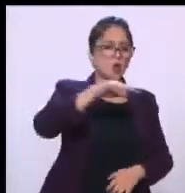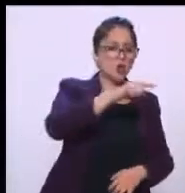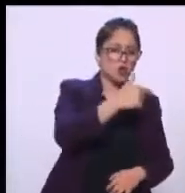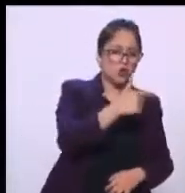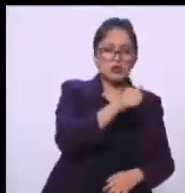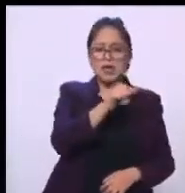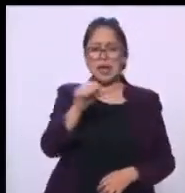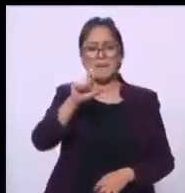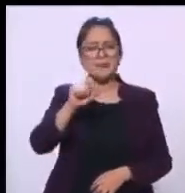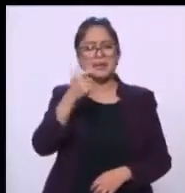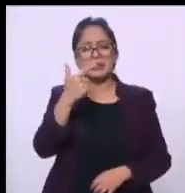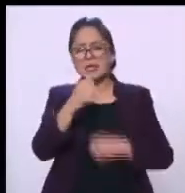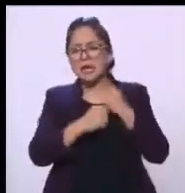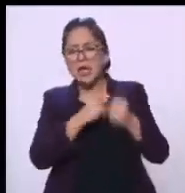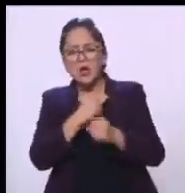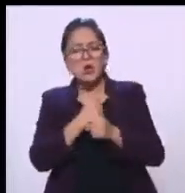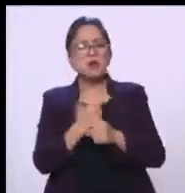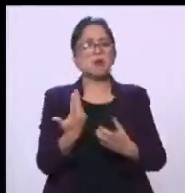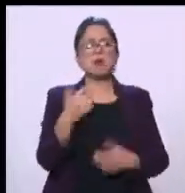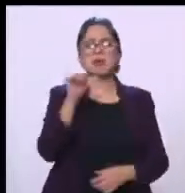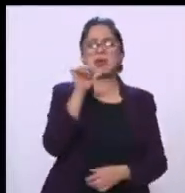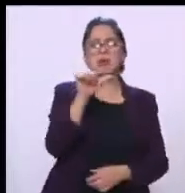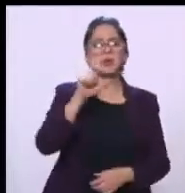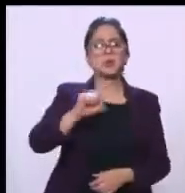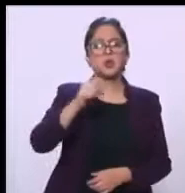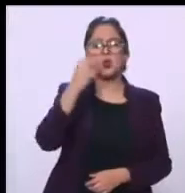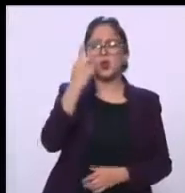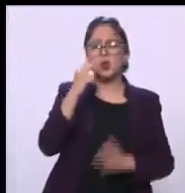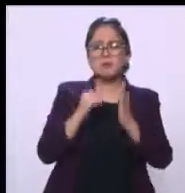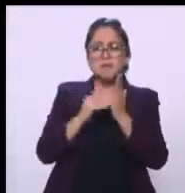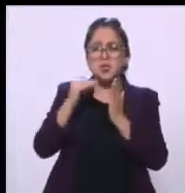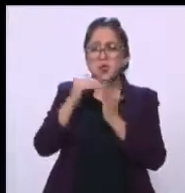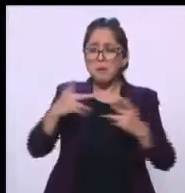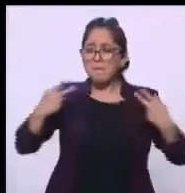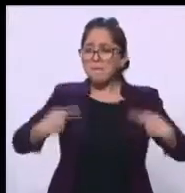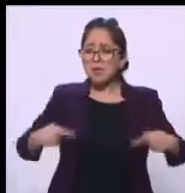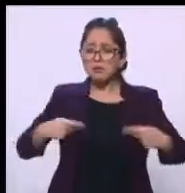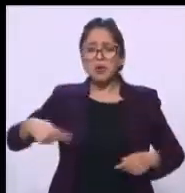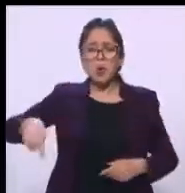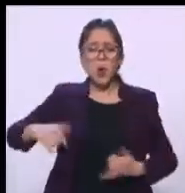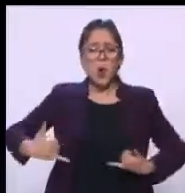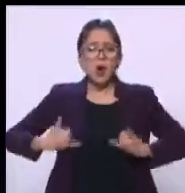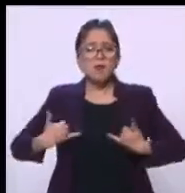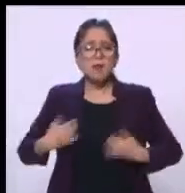años, 16.2 millones de jóvenes en situación de pobreza. Entonces, esta es una de las